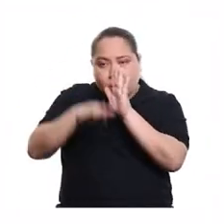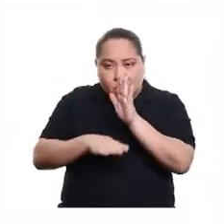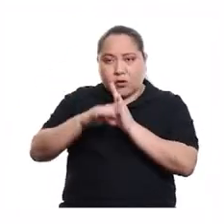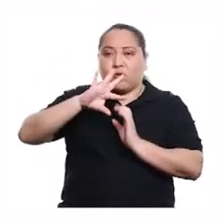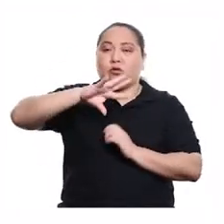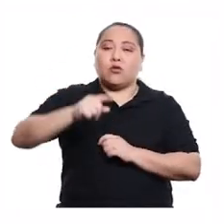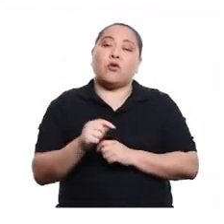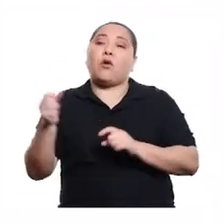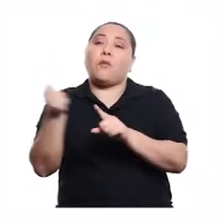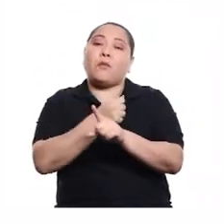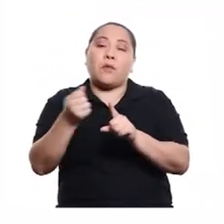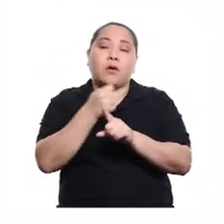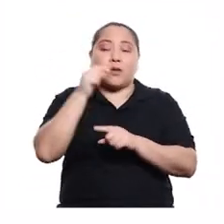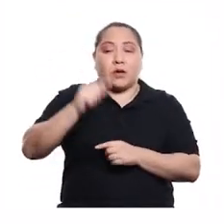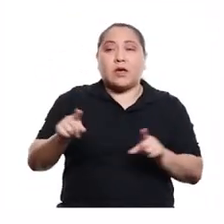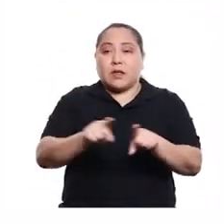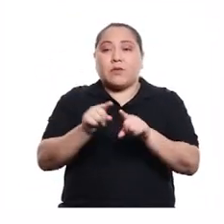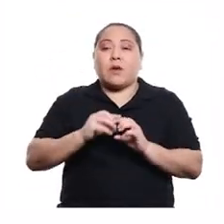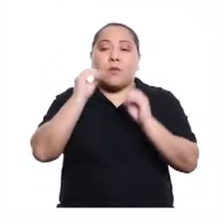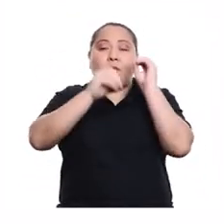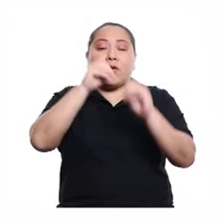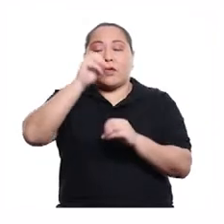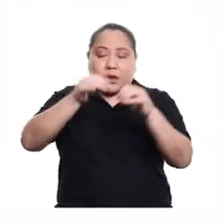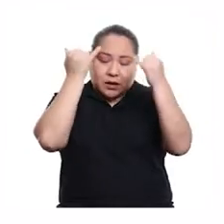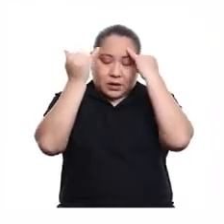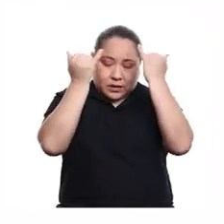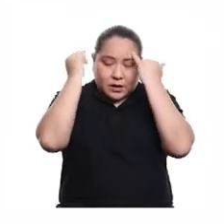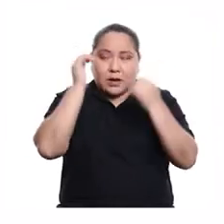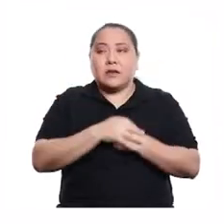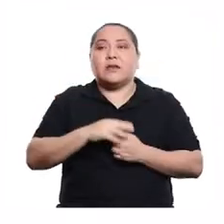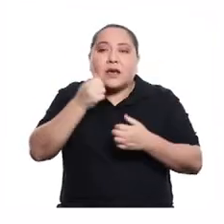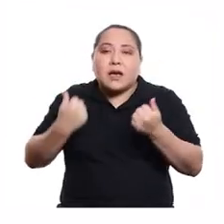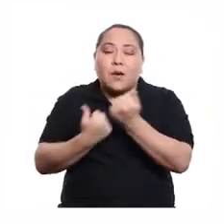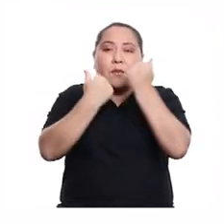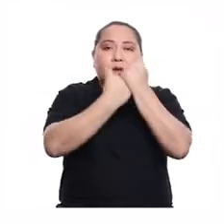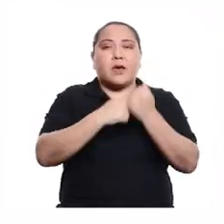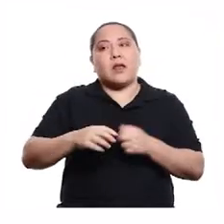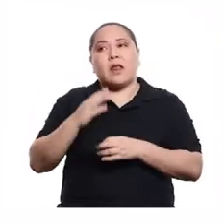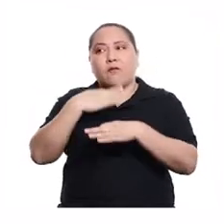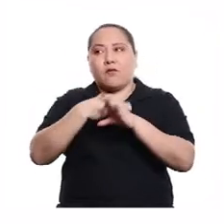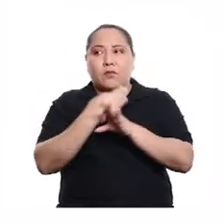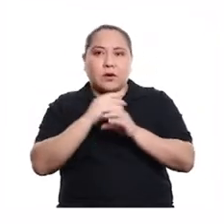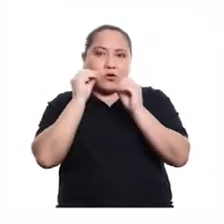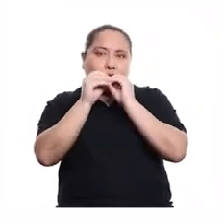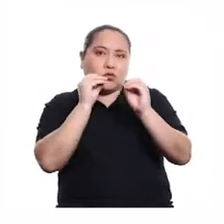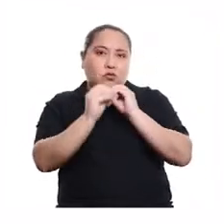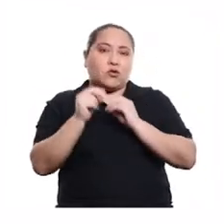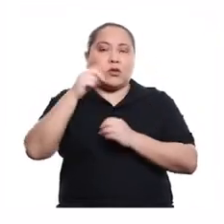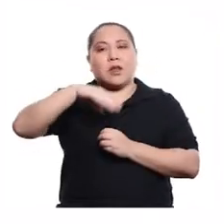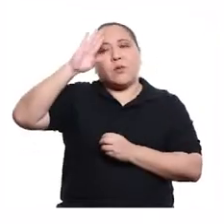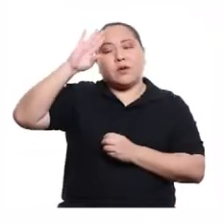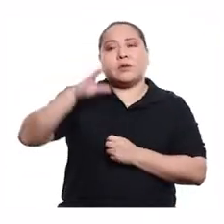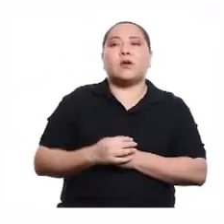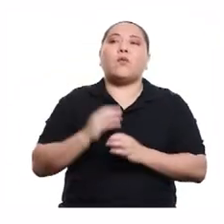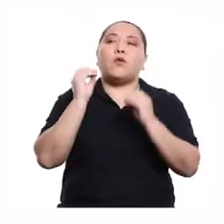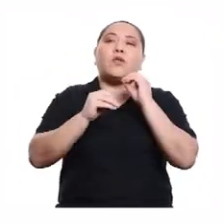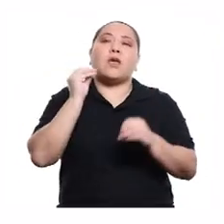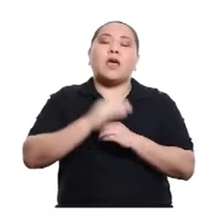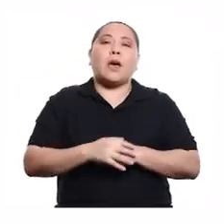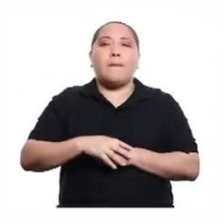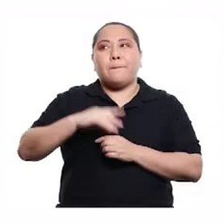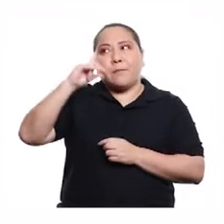el delito y la violencia, así como dotar de sustanciales presupuestos y reforzar las estrategias de la policía.